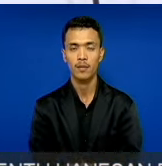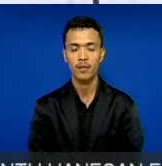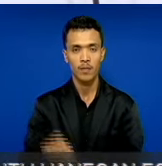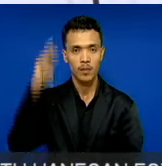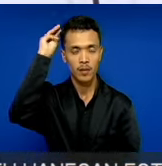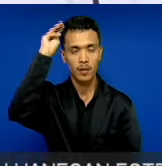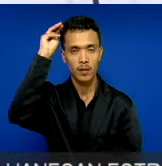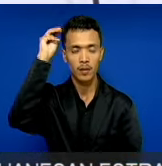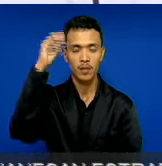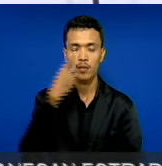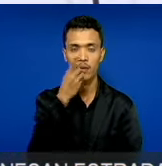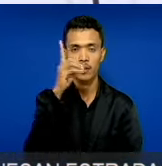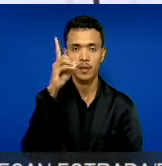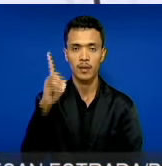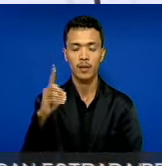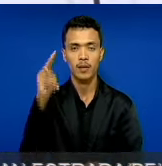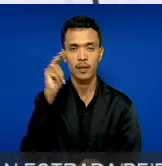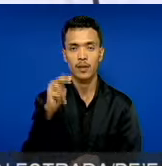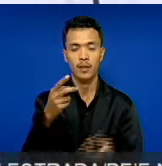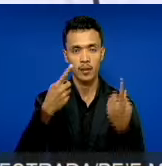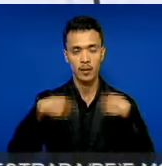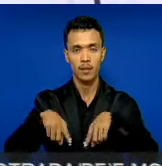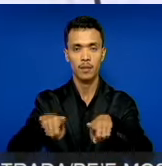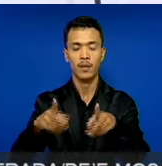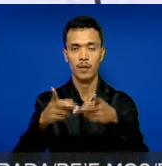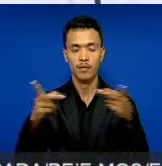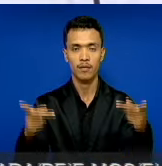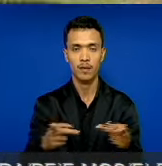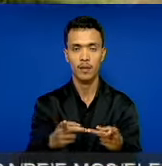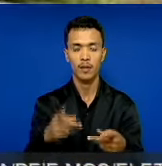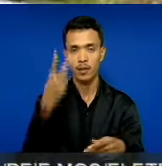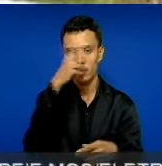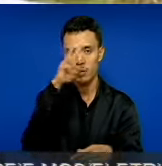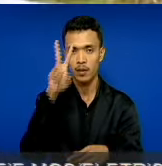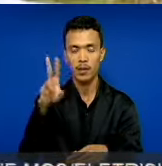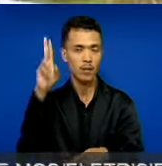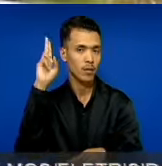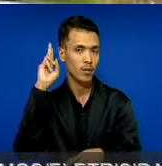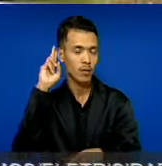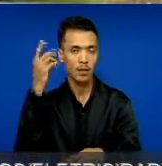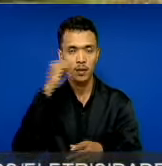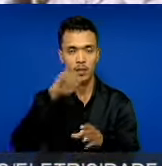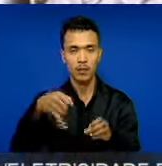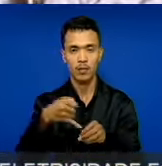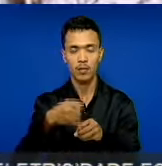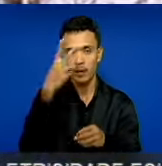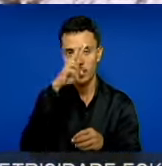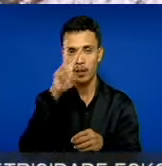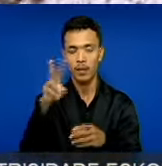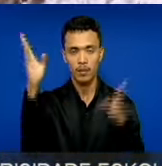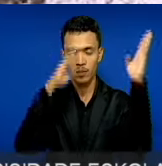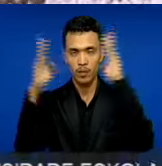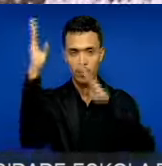Ministro Samuel Marsal Dehan, que está un en parte se tun de reita ba terreno, o de haré no rona inclui identifica problema, suno